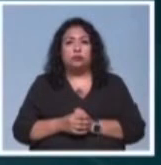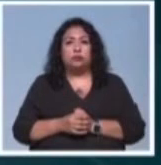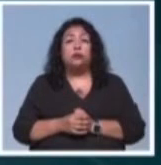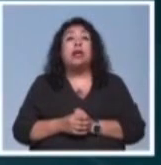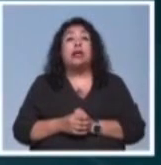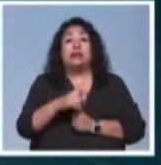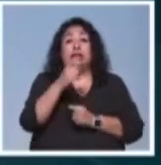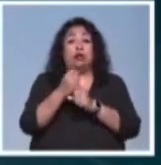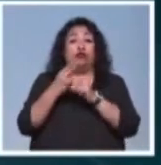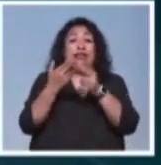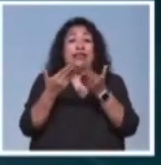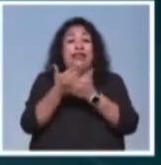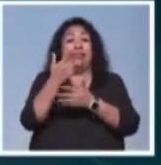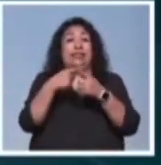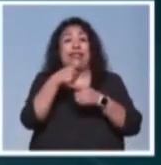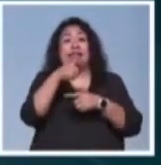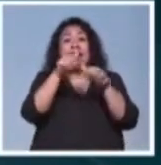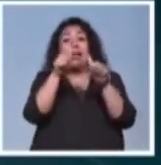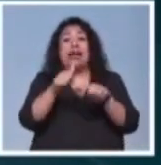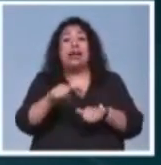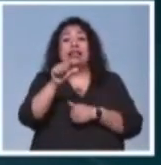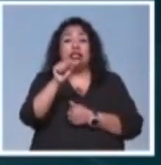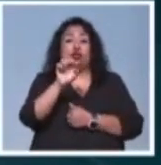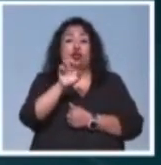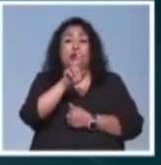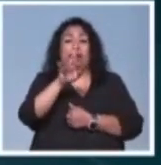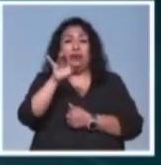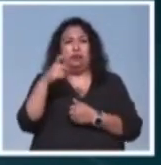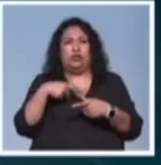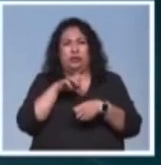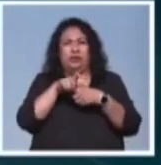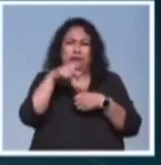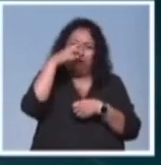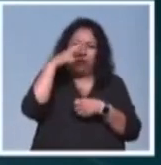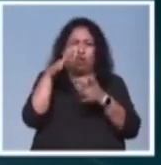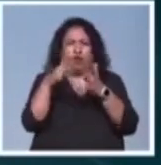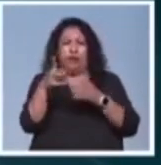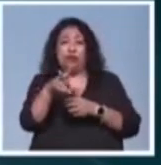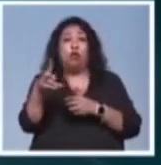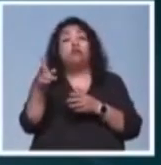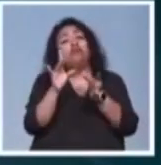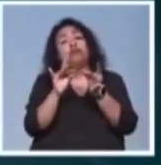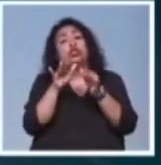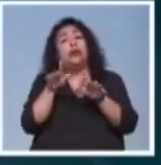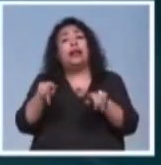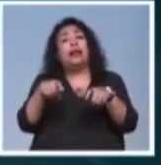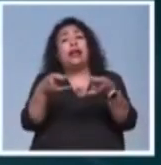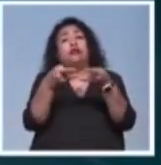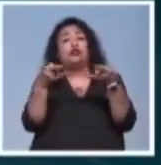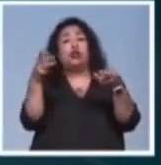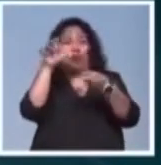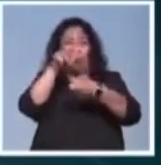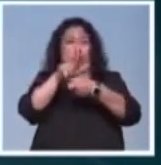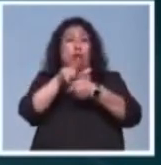A 100 años del nacimiento de la corriente artística del surrealismo, especialistas de México y Francia conversaron sobre el legado histórico y